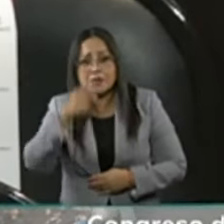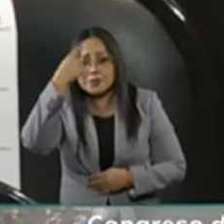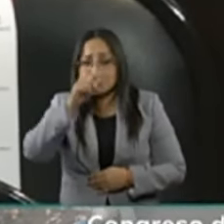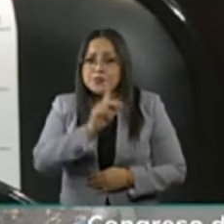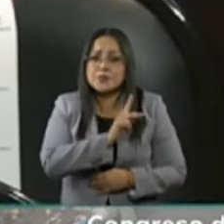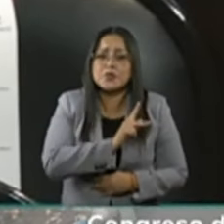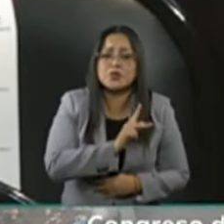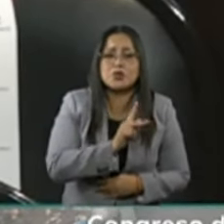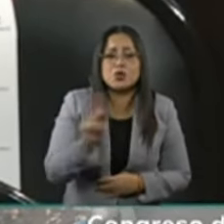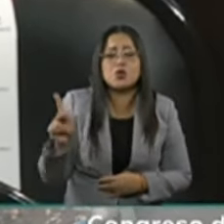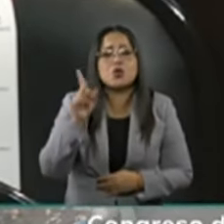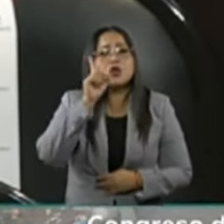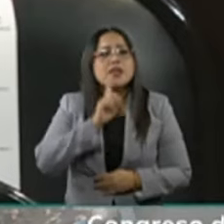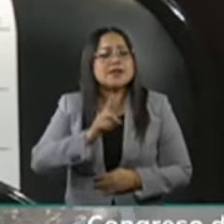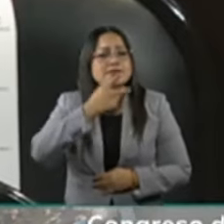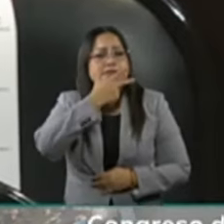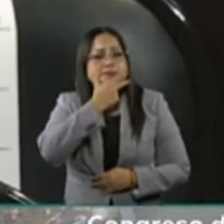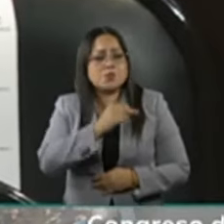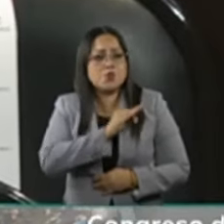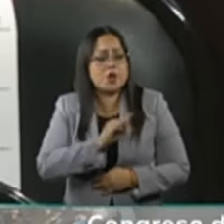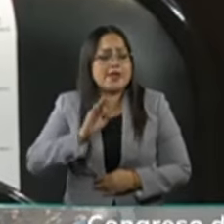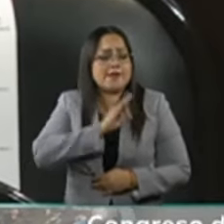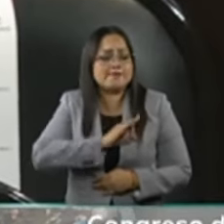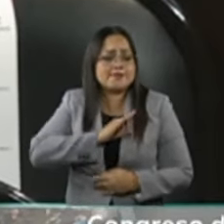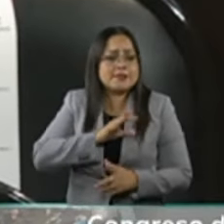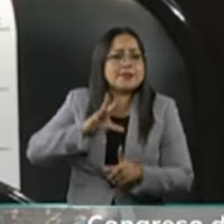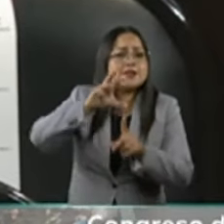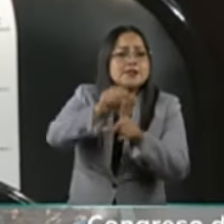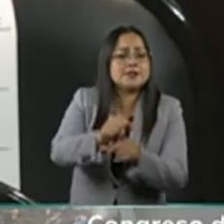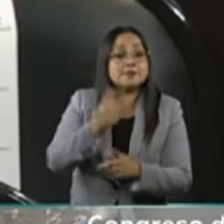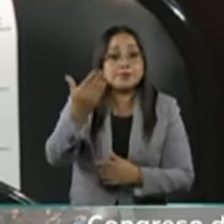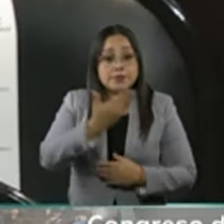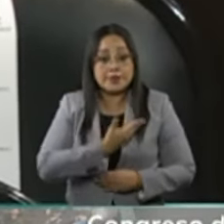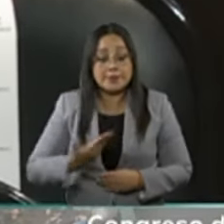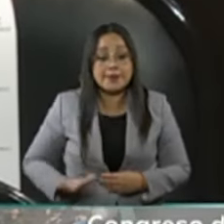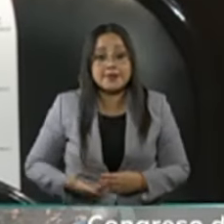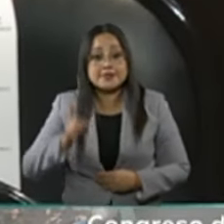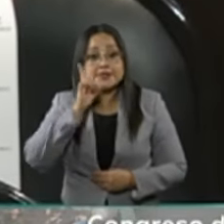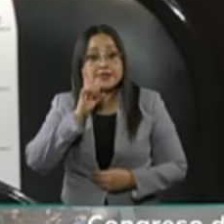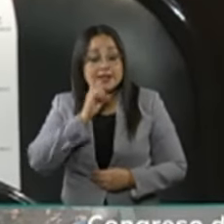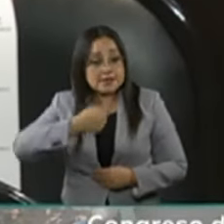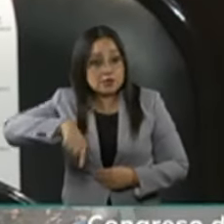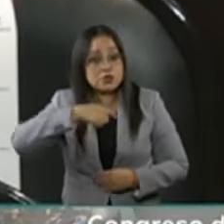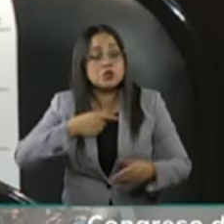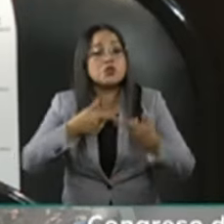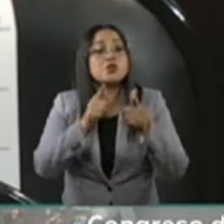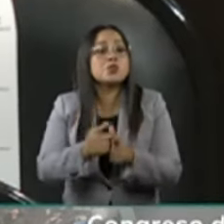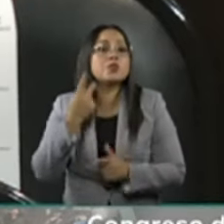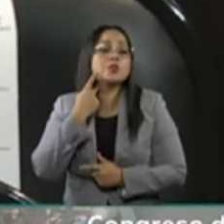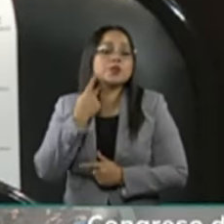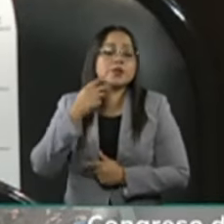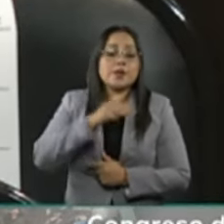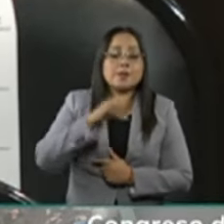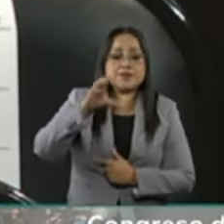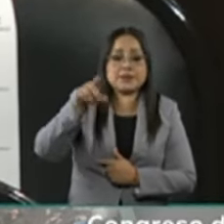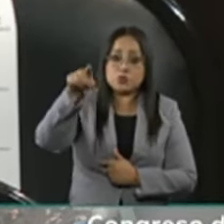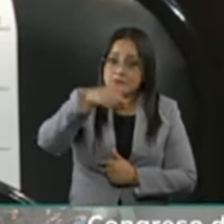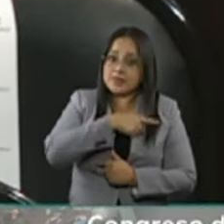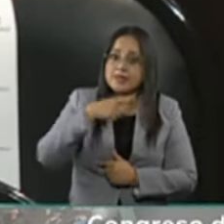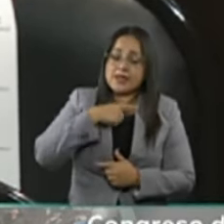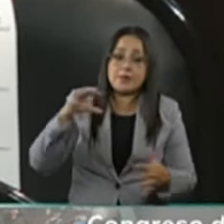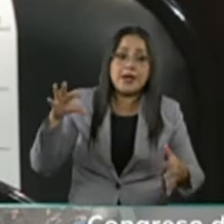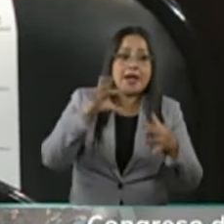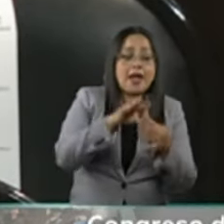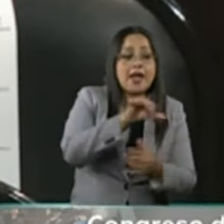todas y todos ser felices. Presidenta, desde la bancada naranja le pedimos que sea sorora con la